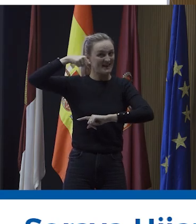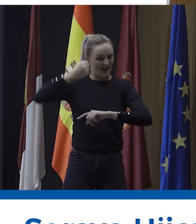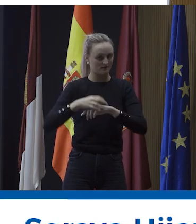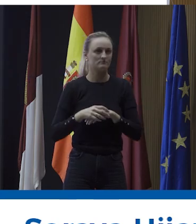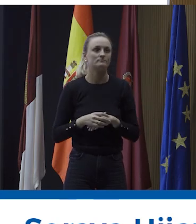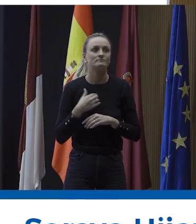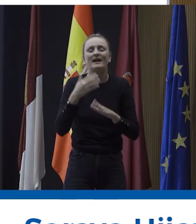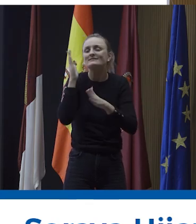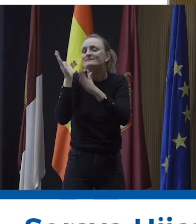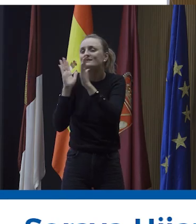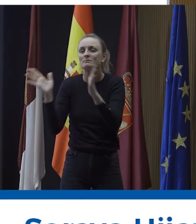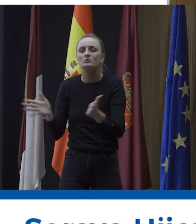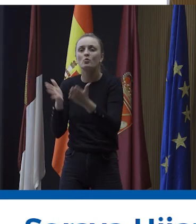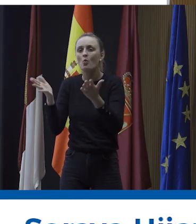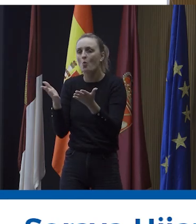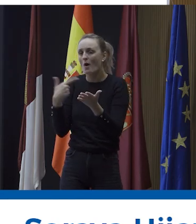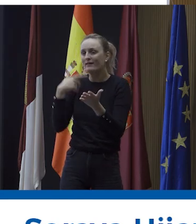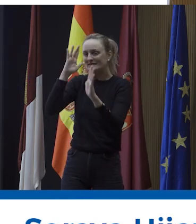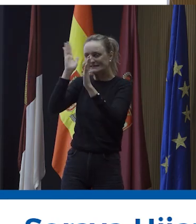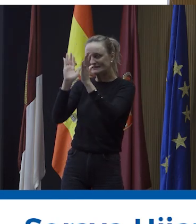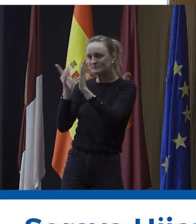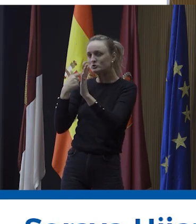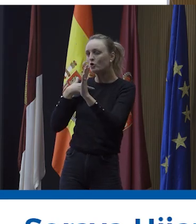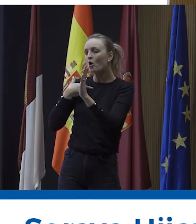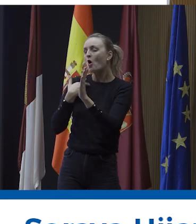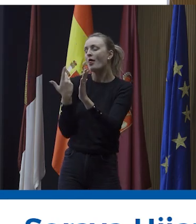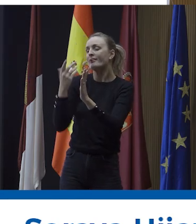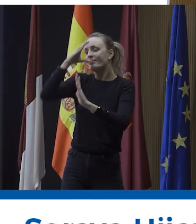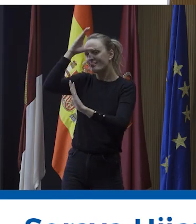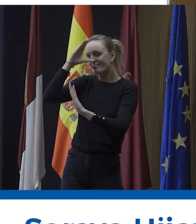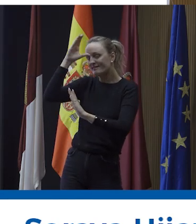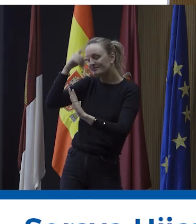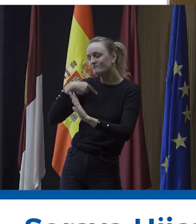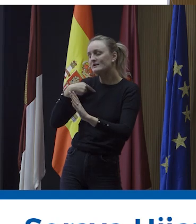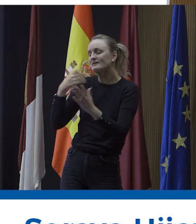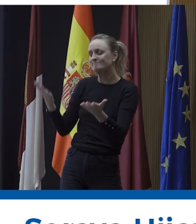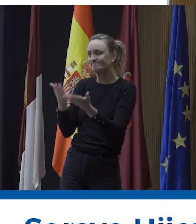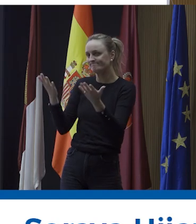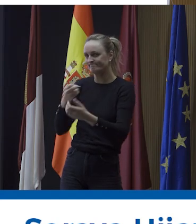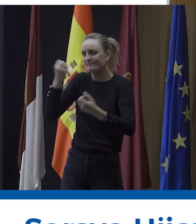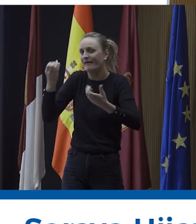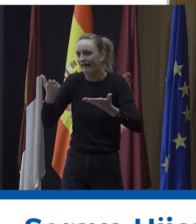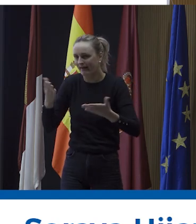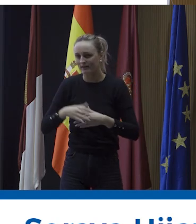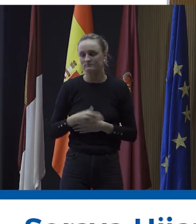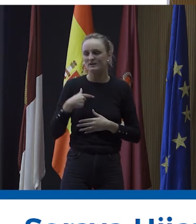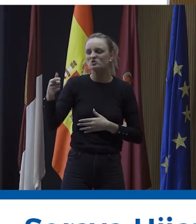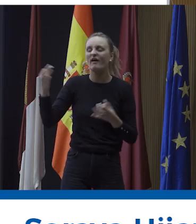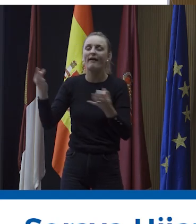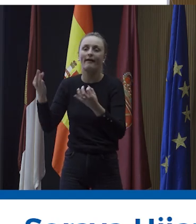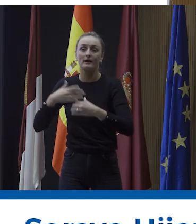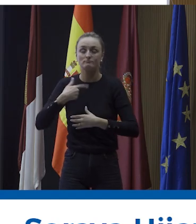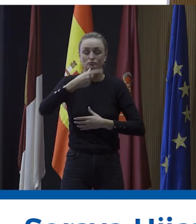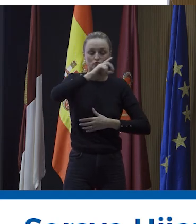el tratamiento con mayor evidencia científica? Esto de la evidencia científica, ¿qué es? Pues donde nosotros nos vamos a buscar